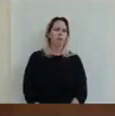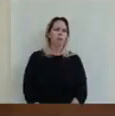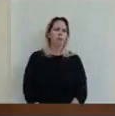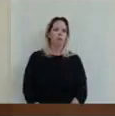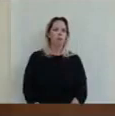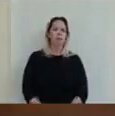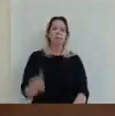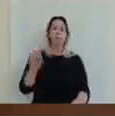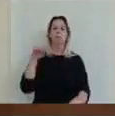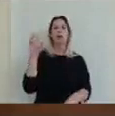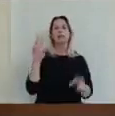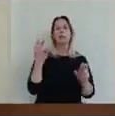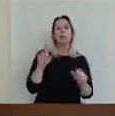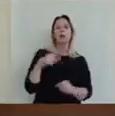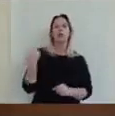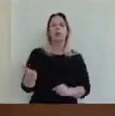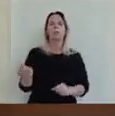la apertura de los centros de salud.